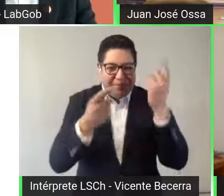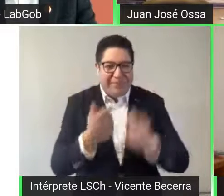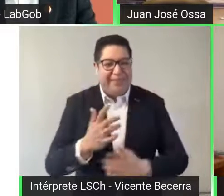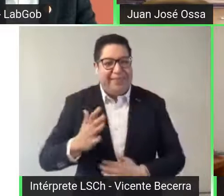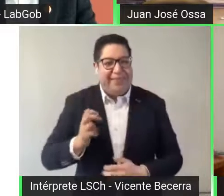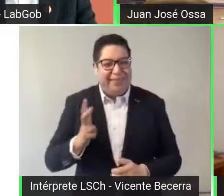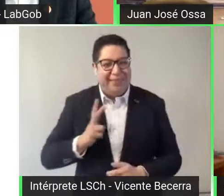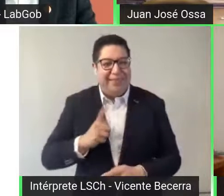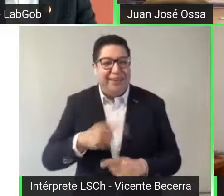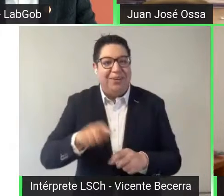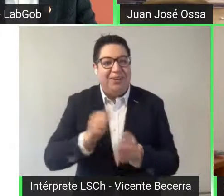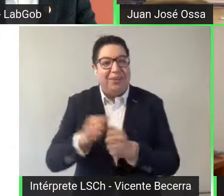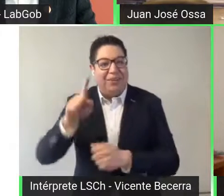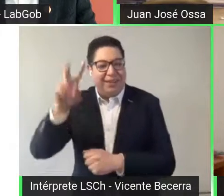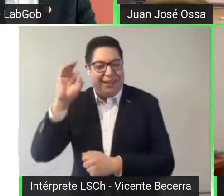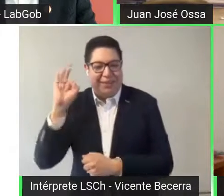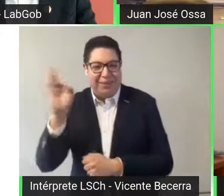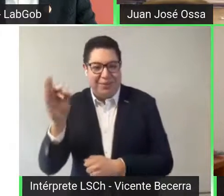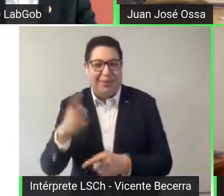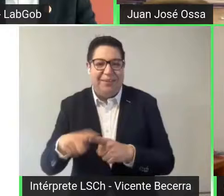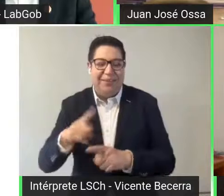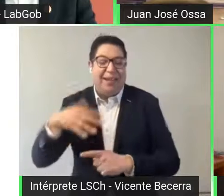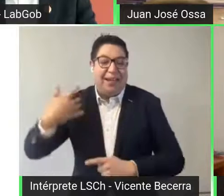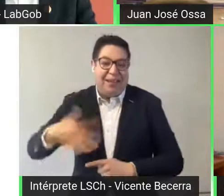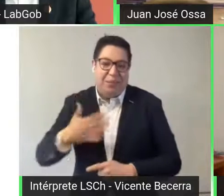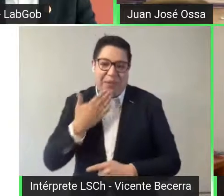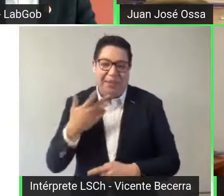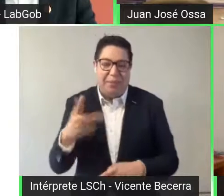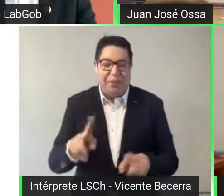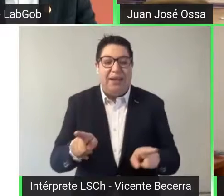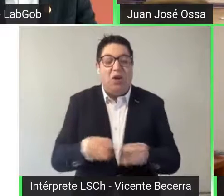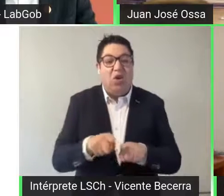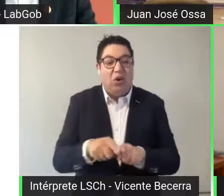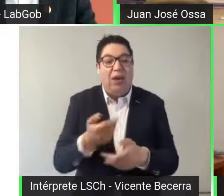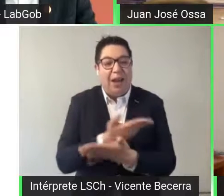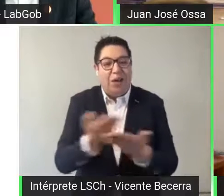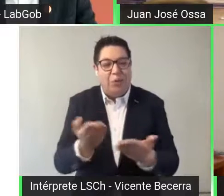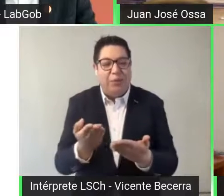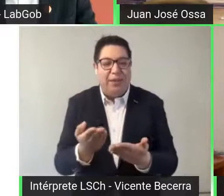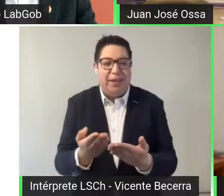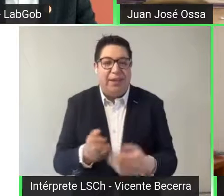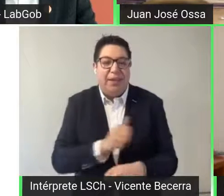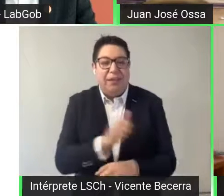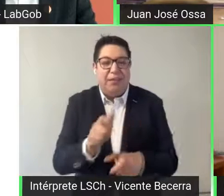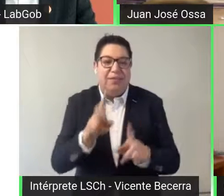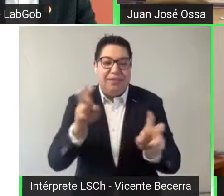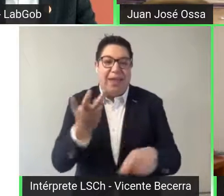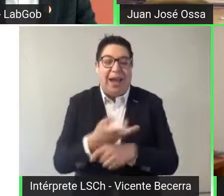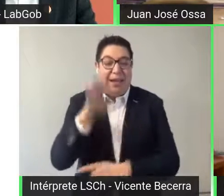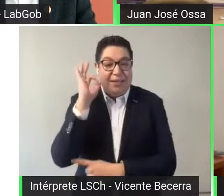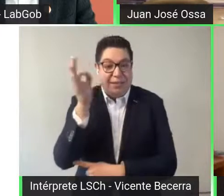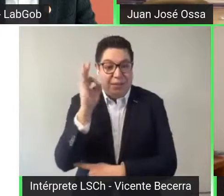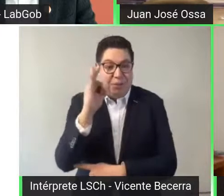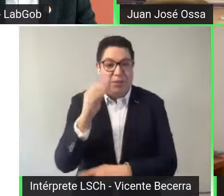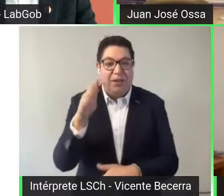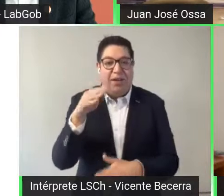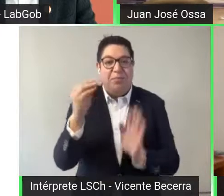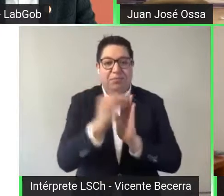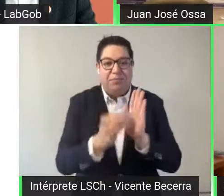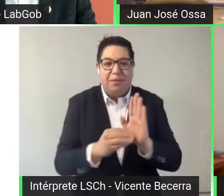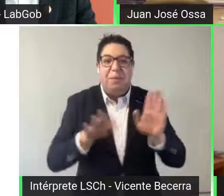Román, a otra que también es muy importante, y esperando que en el resto del día, ojalá todas las reuniones tengan este